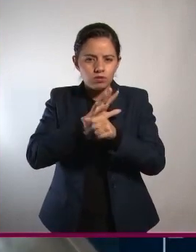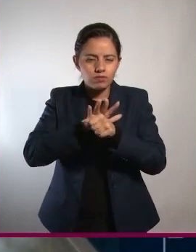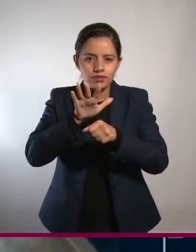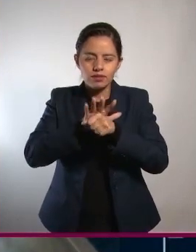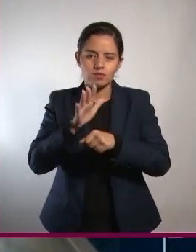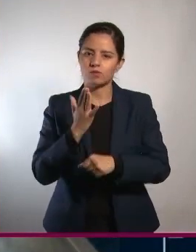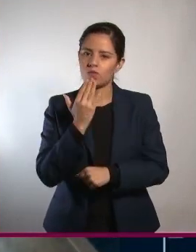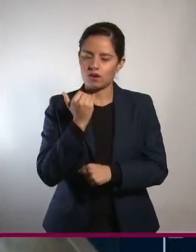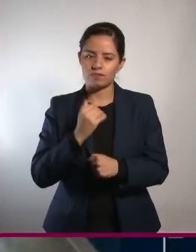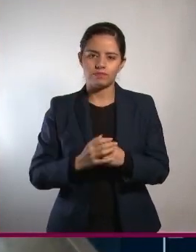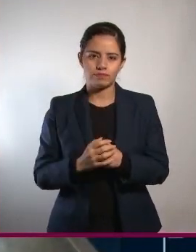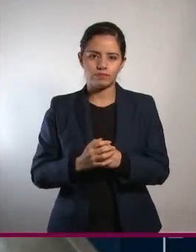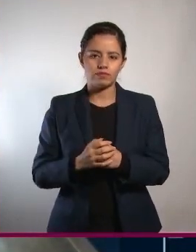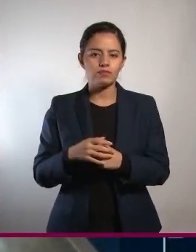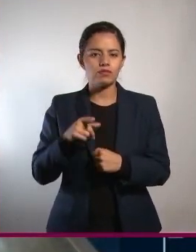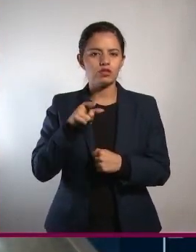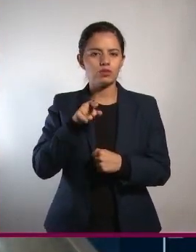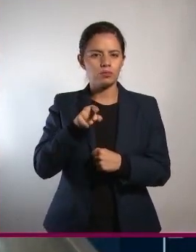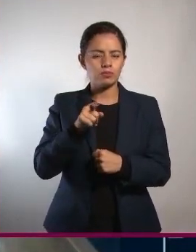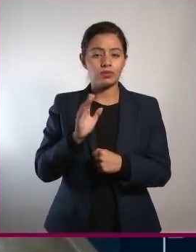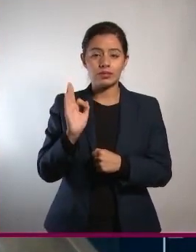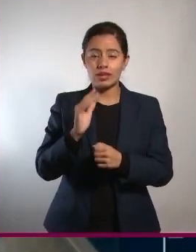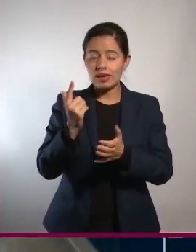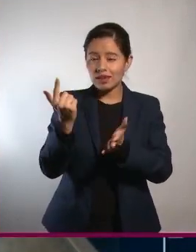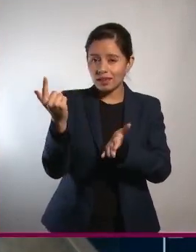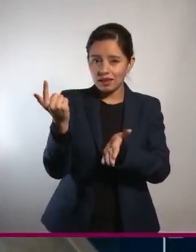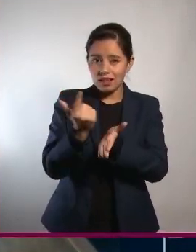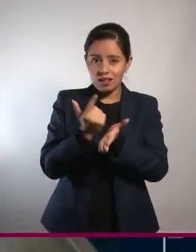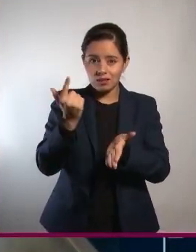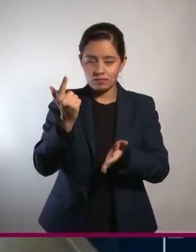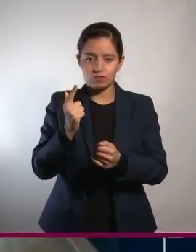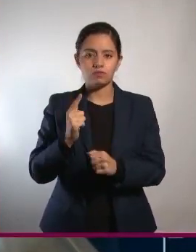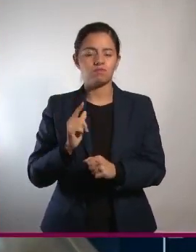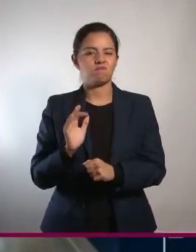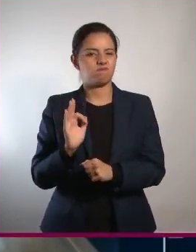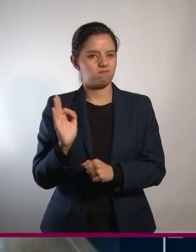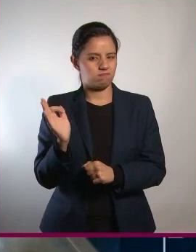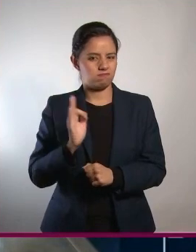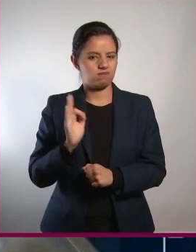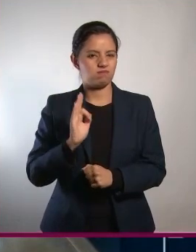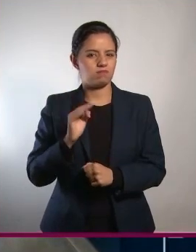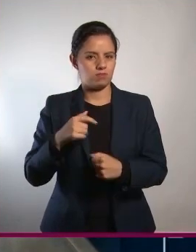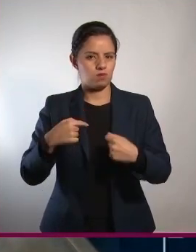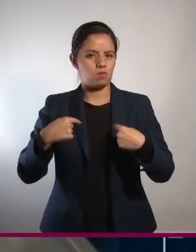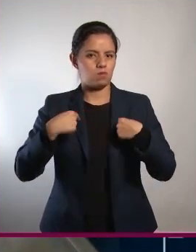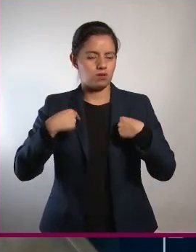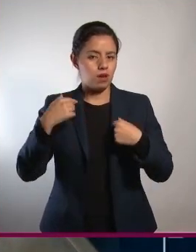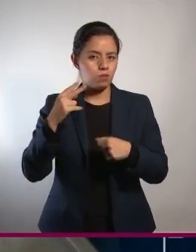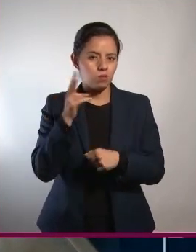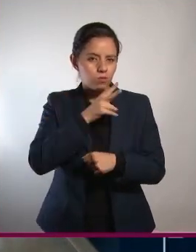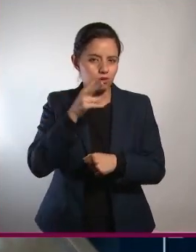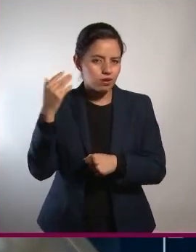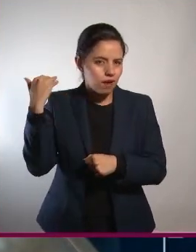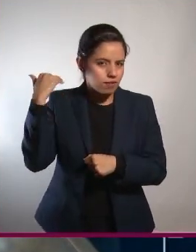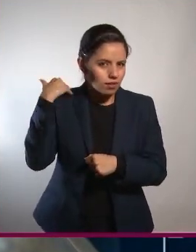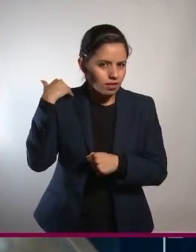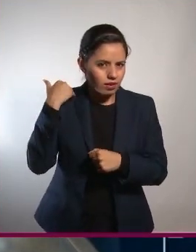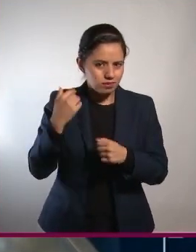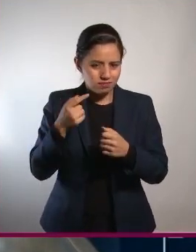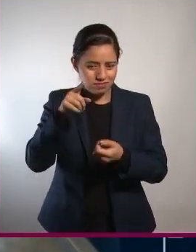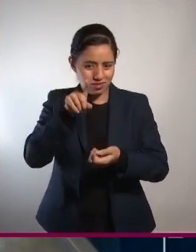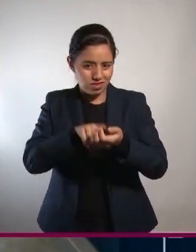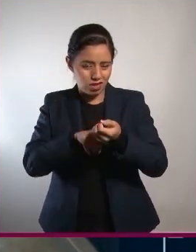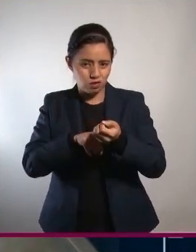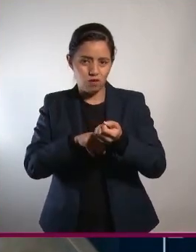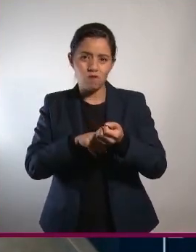En su etapa aguda, en los casos graves, puede afectar una gran porción del tejido pulmonar y causar una falla respiratoria